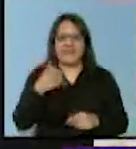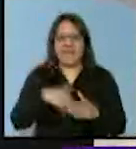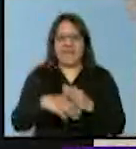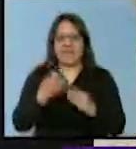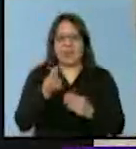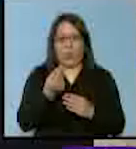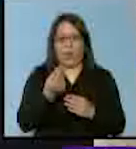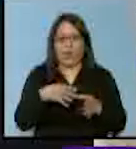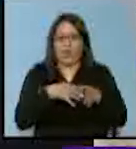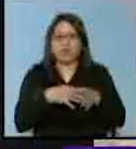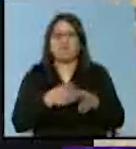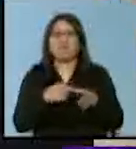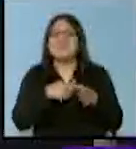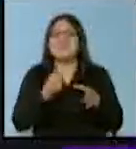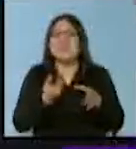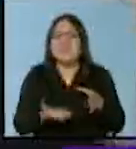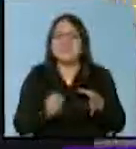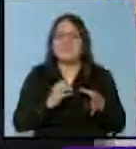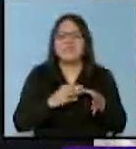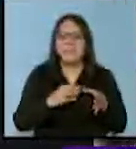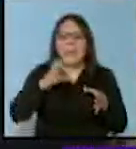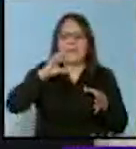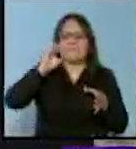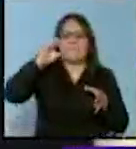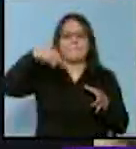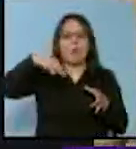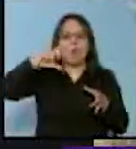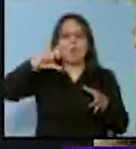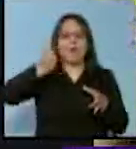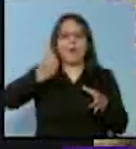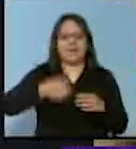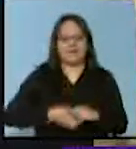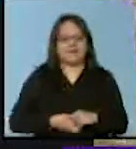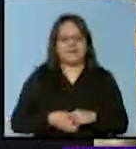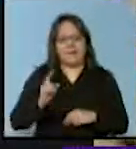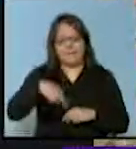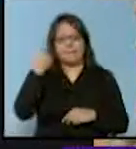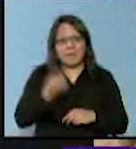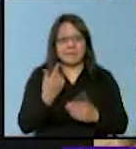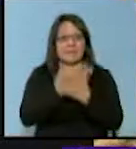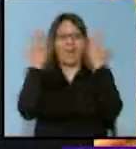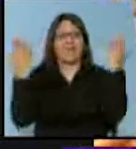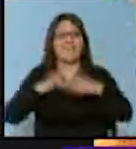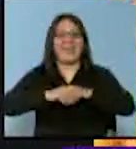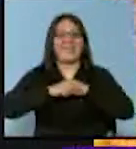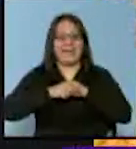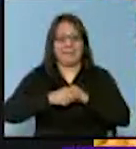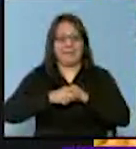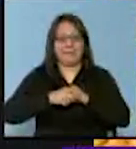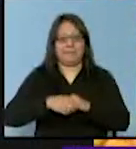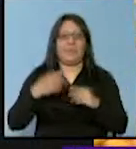ponca. Es una ponca. Bueno, mira, Jorge, ustedes en estudio, mañana es el Día del Amigo. Y prefiero que